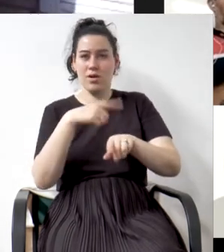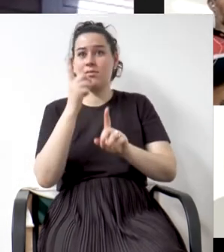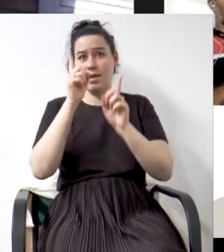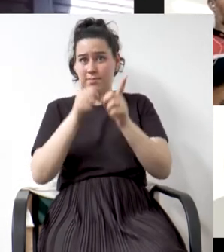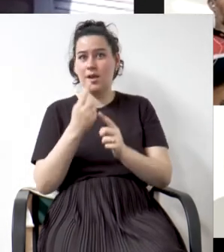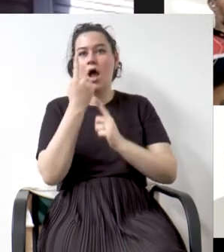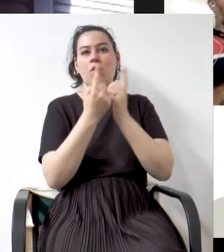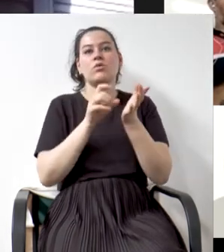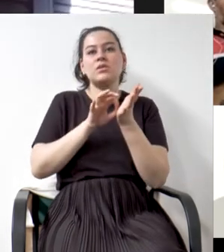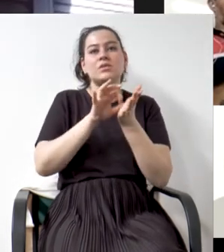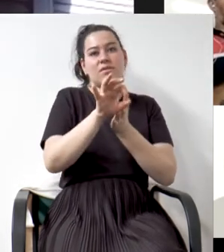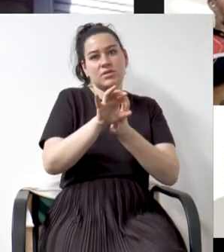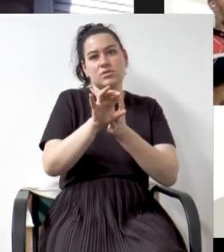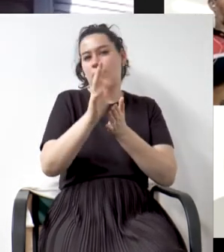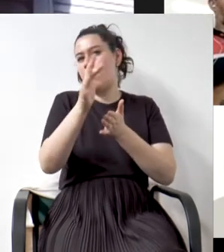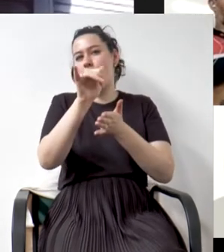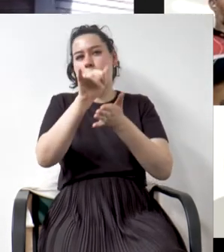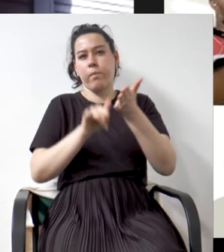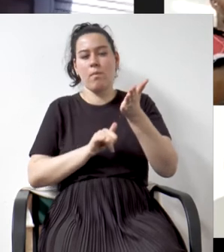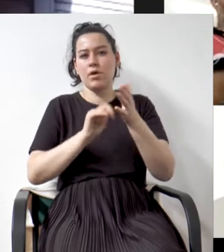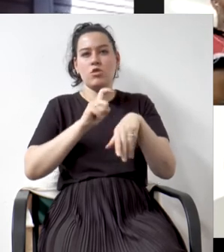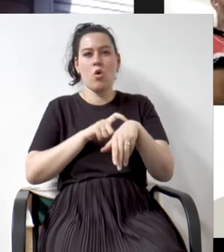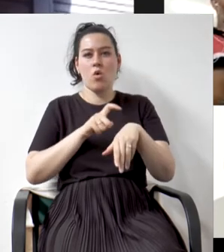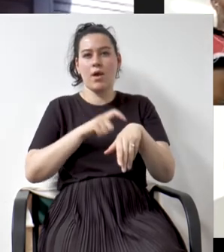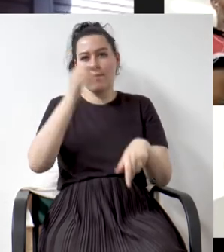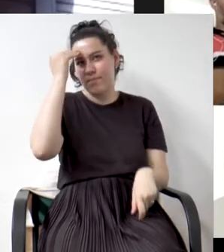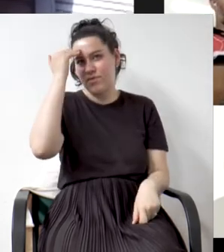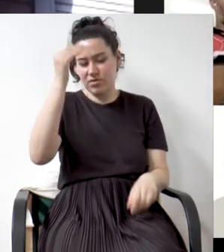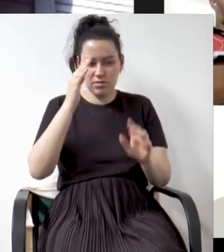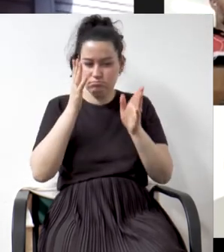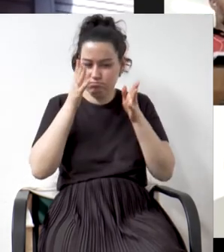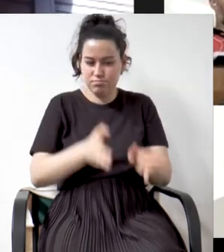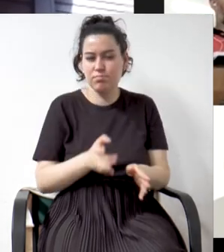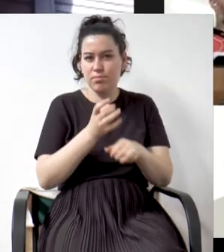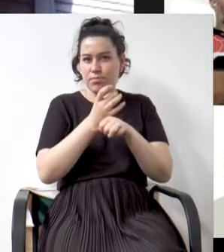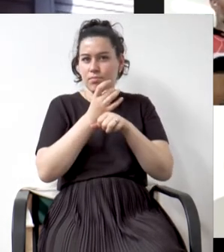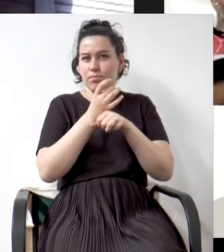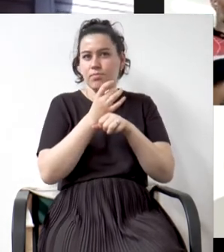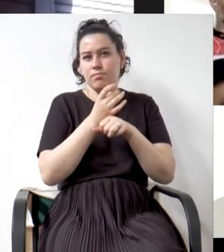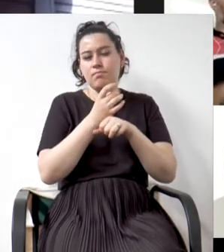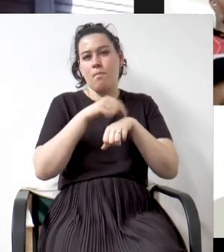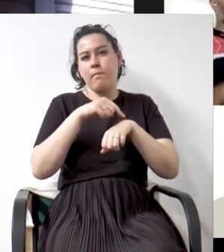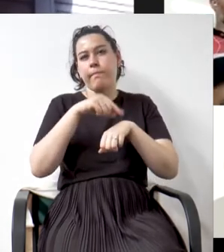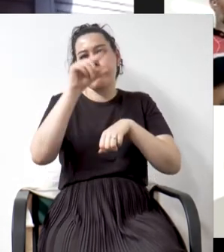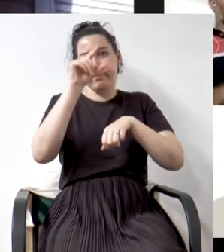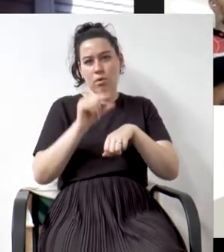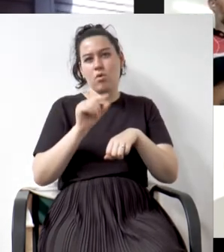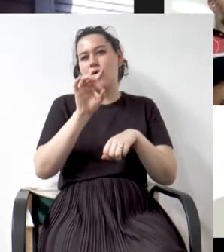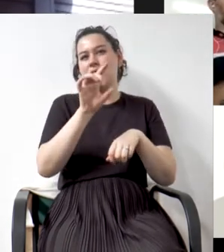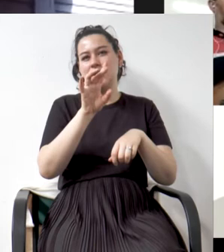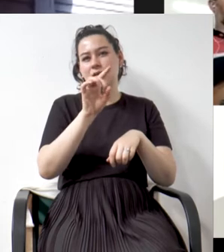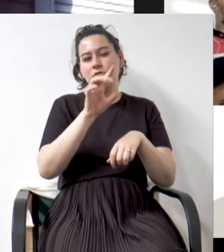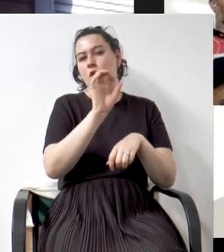otros servicios que el promedio de horas por docente, que están más que nada volcados a un mundo más profesional y con baja carga horaria, que llega a